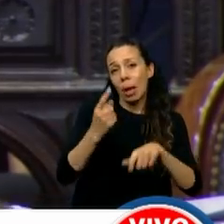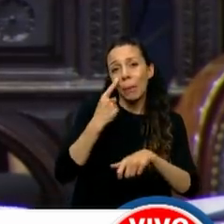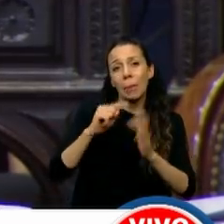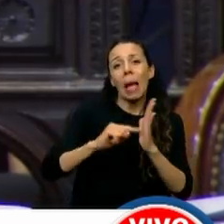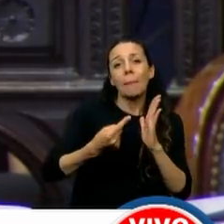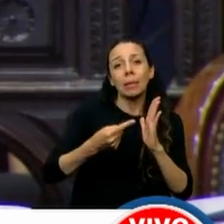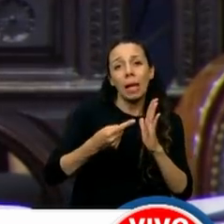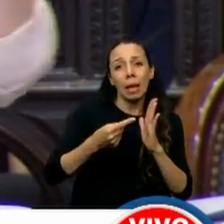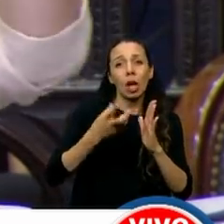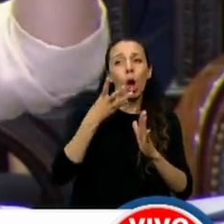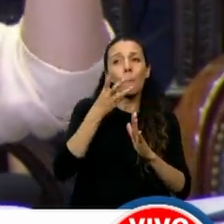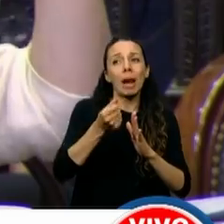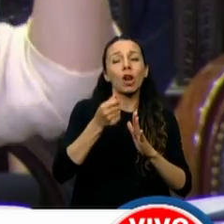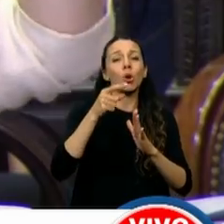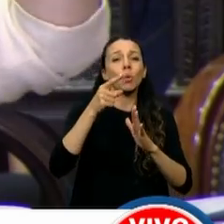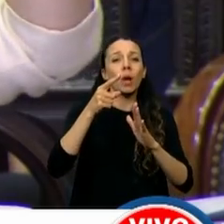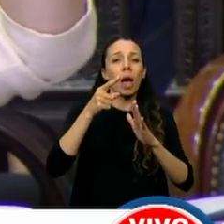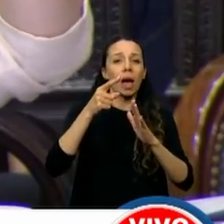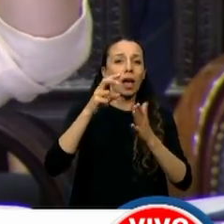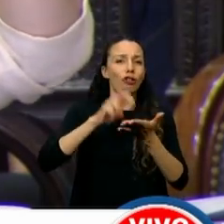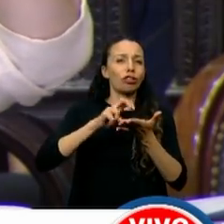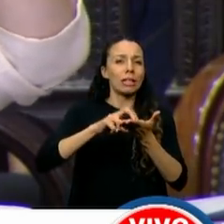frank estudio que eso no sabía